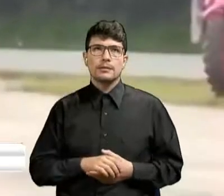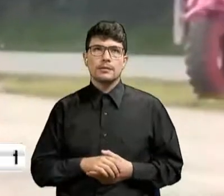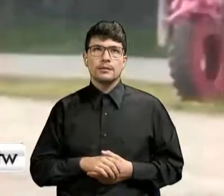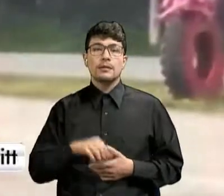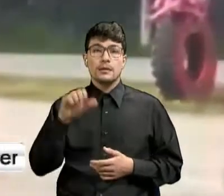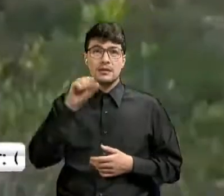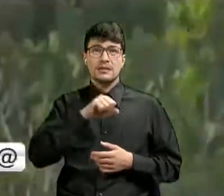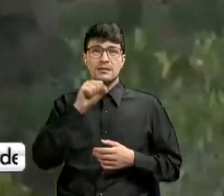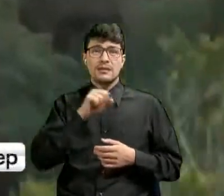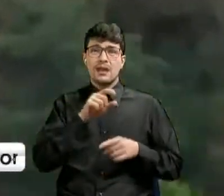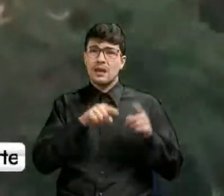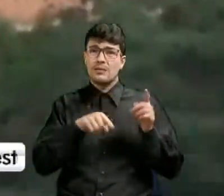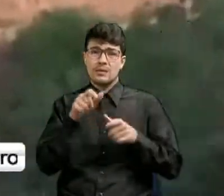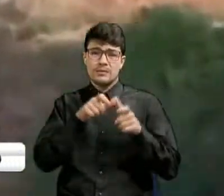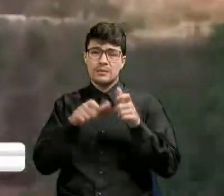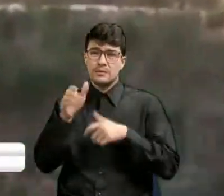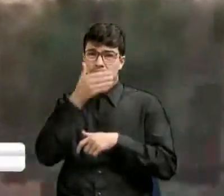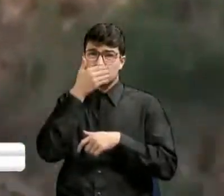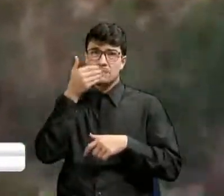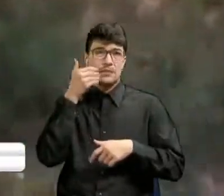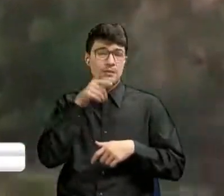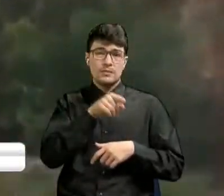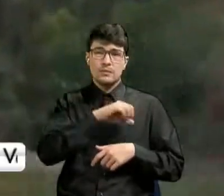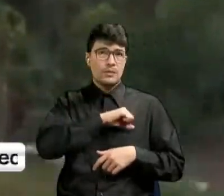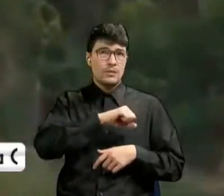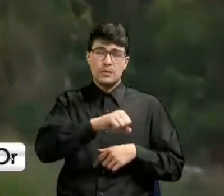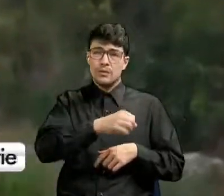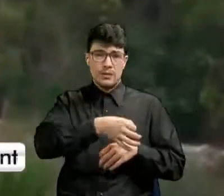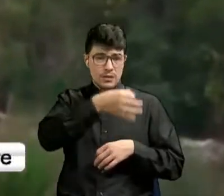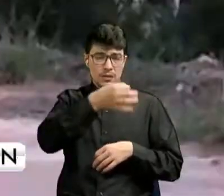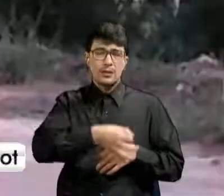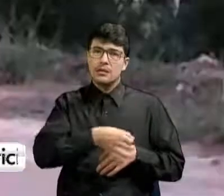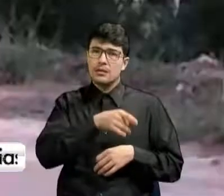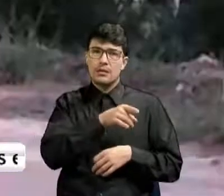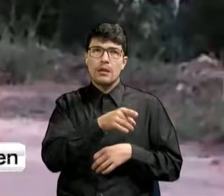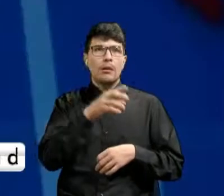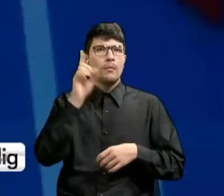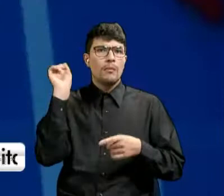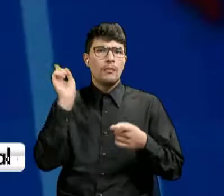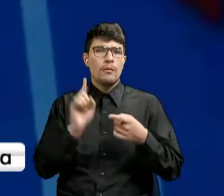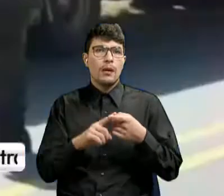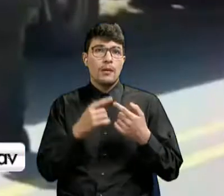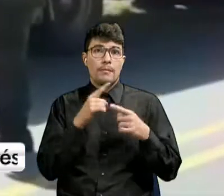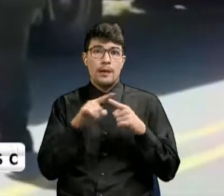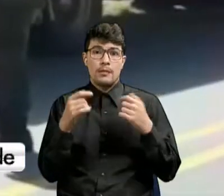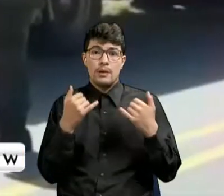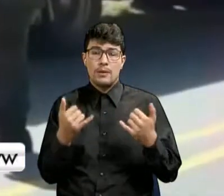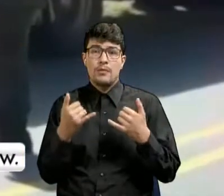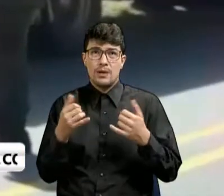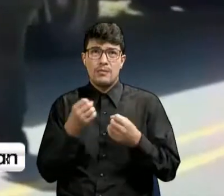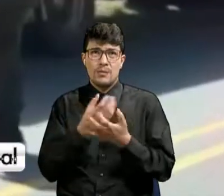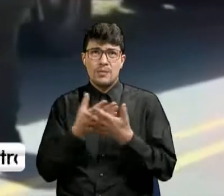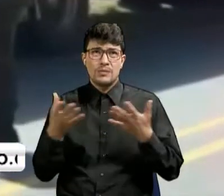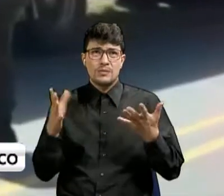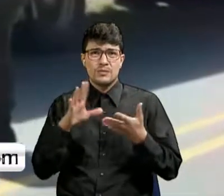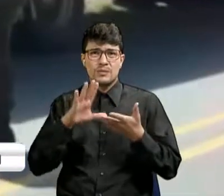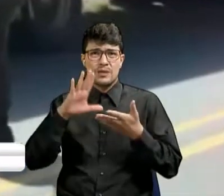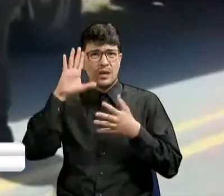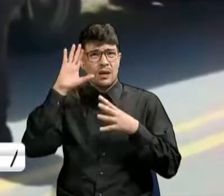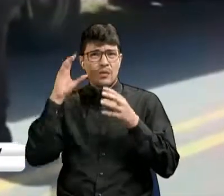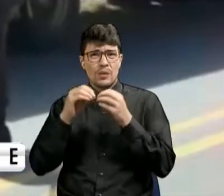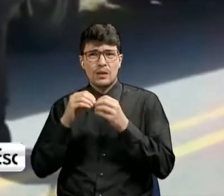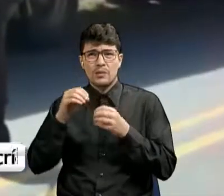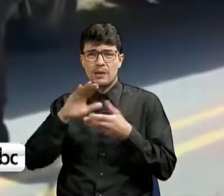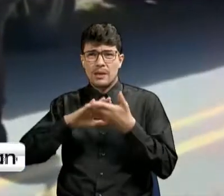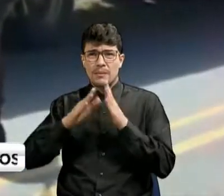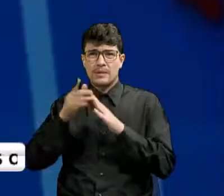La violación de los derechos humanos en la zona del Catatumbo data de muchas décadas. Sin embargo, en la actualidad, pese a la cristalización de los acuerdos de paz con la guerrilla de